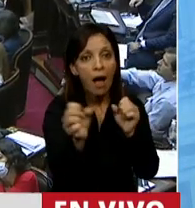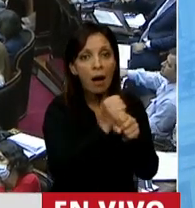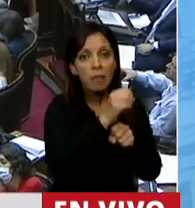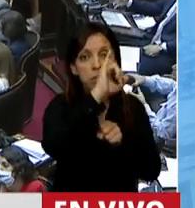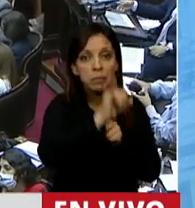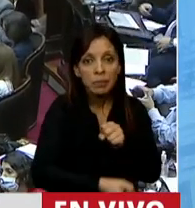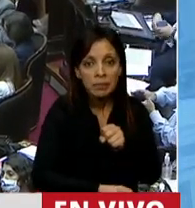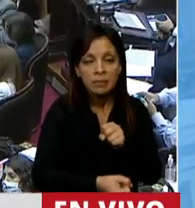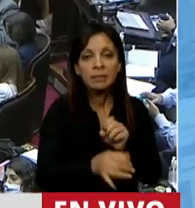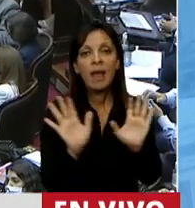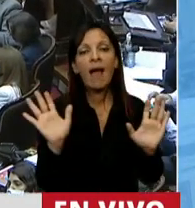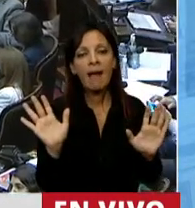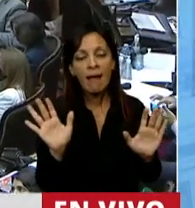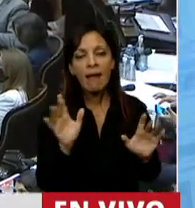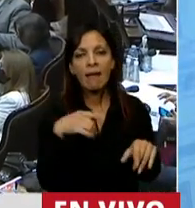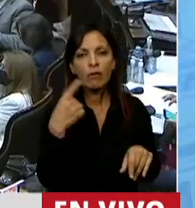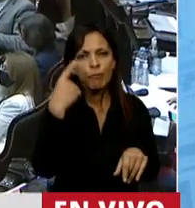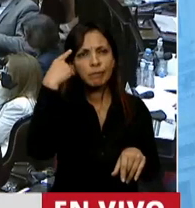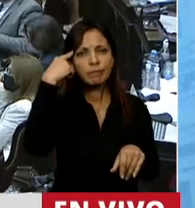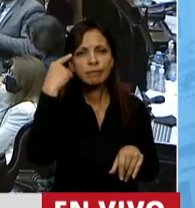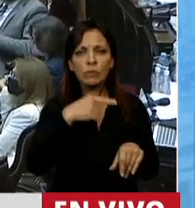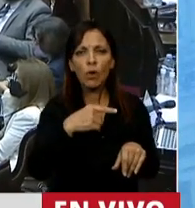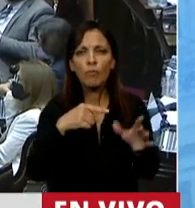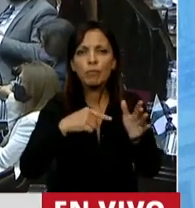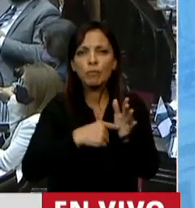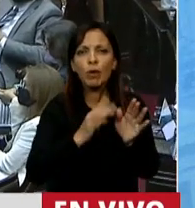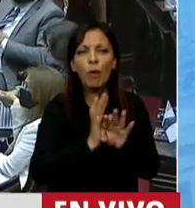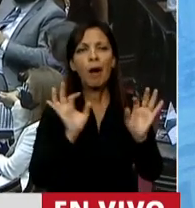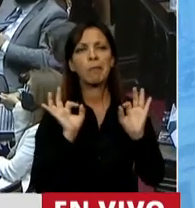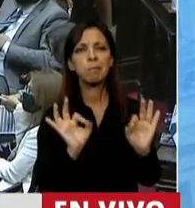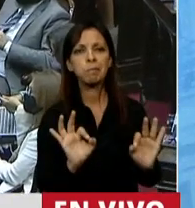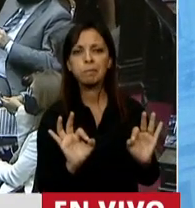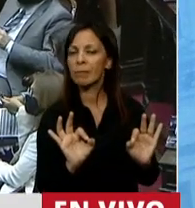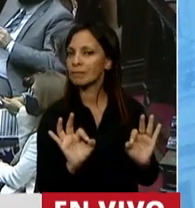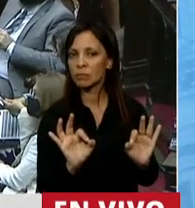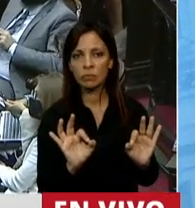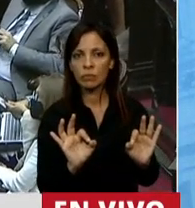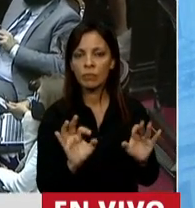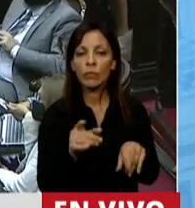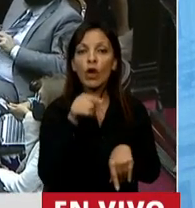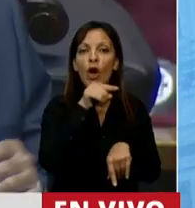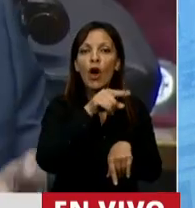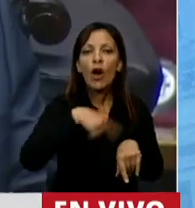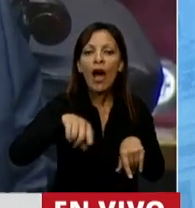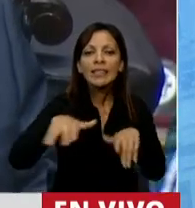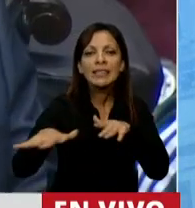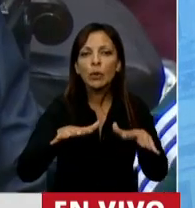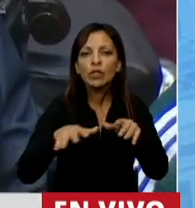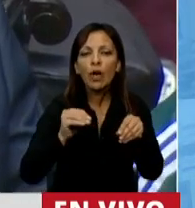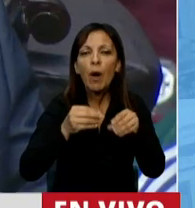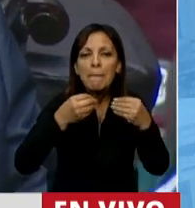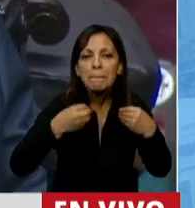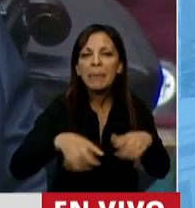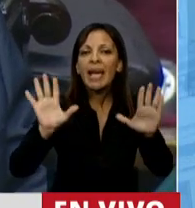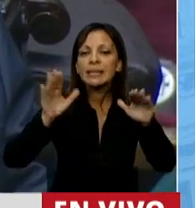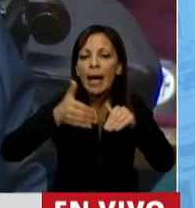aborto, entonces es un punto de llegada. Lo que ocurre en la plaza es un punto de partida. Y este debate da